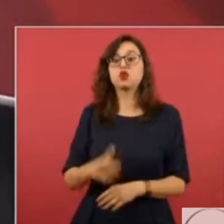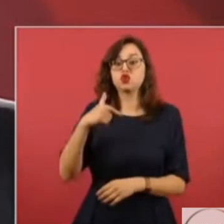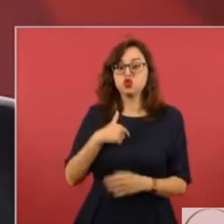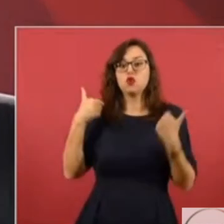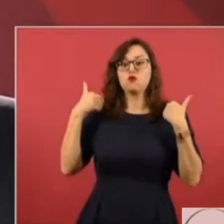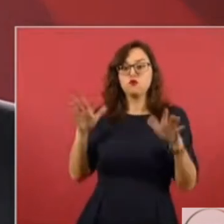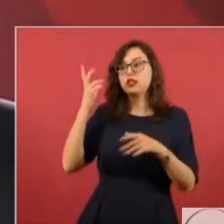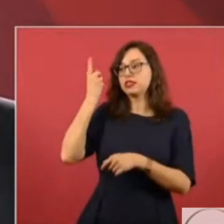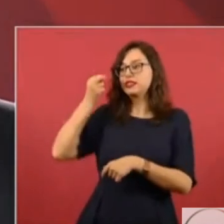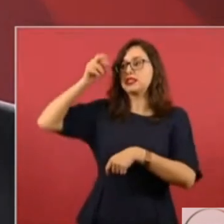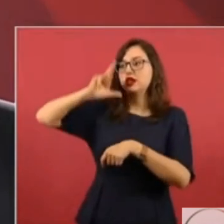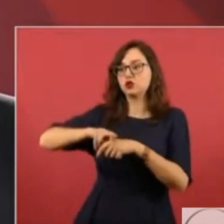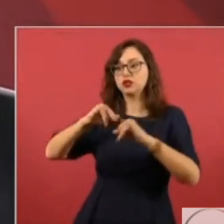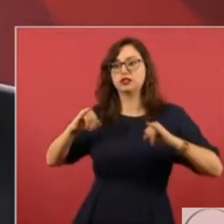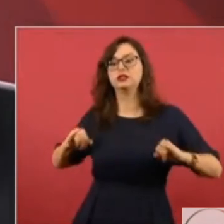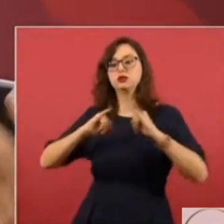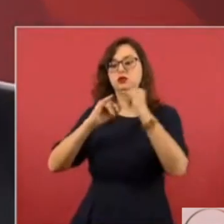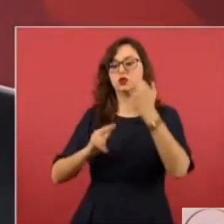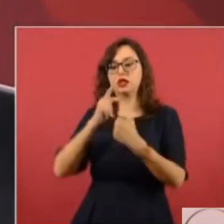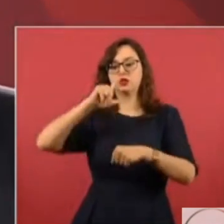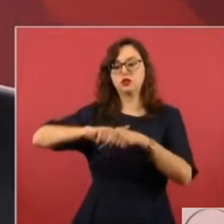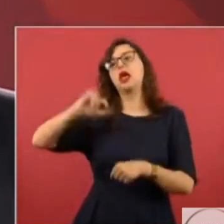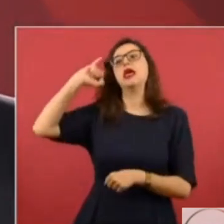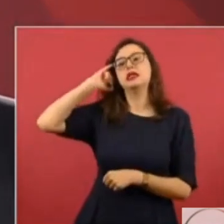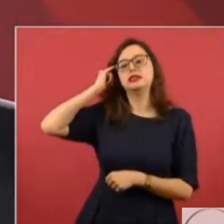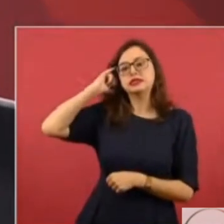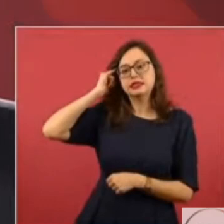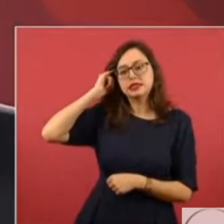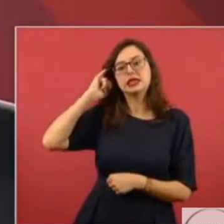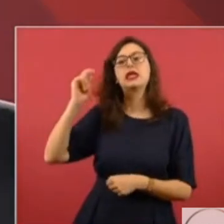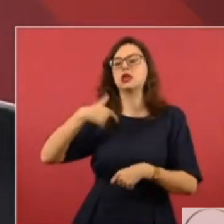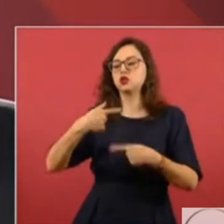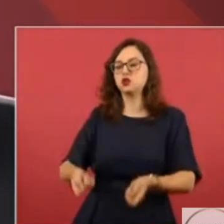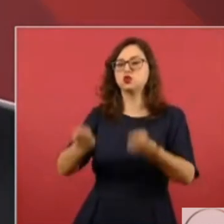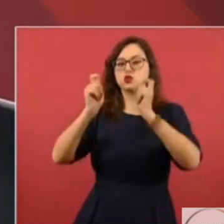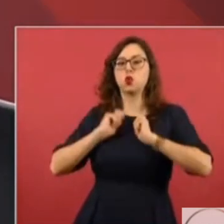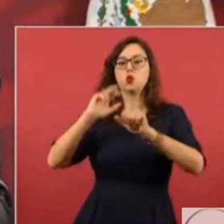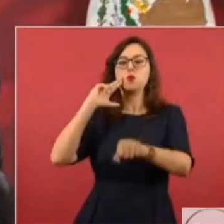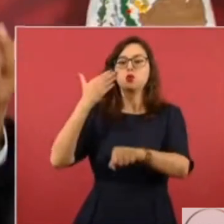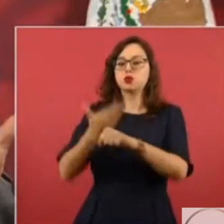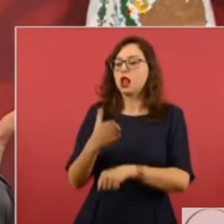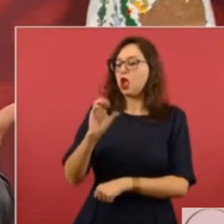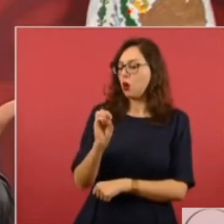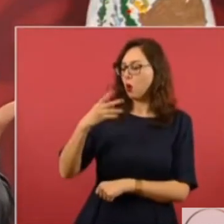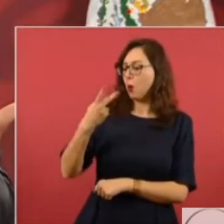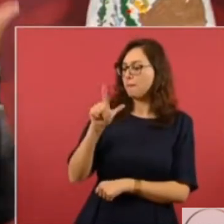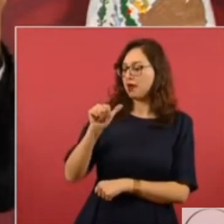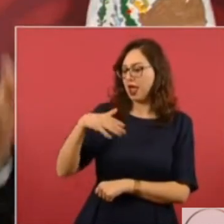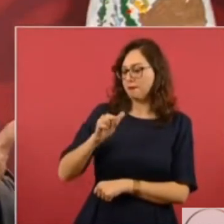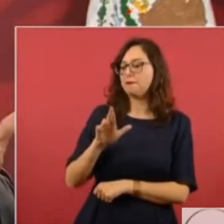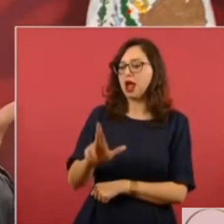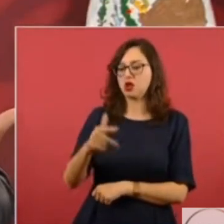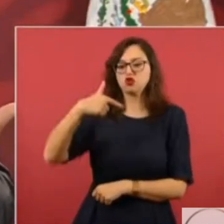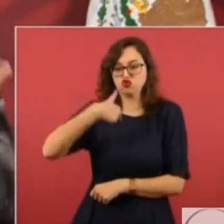Instituto Nacional Indigenista, era yo delegado de Coplamar, y a mí me tocó en Tabasco crear las